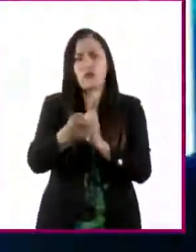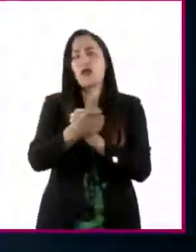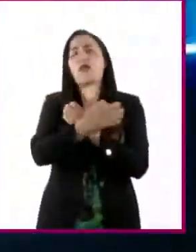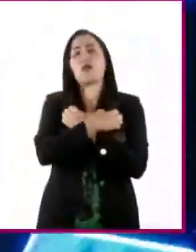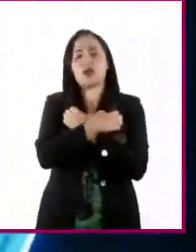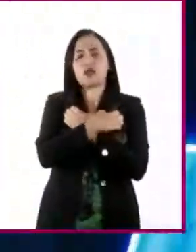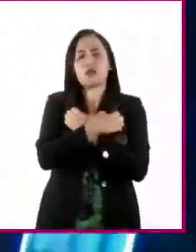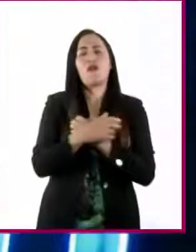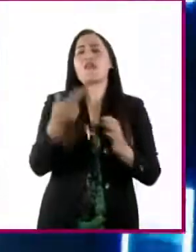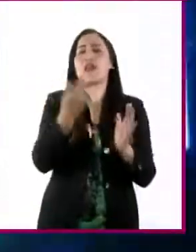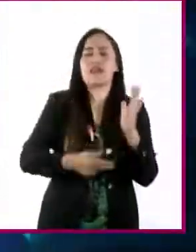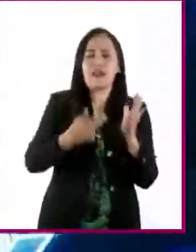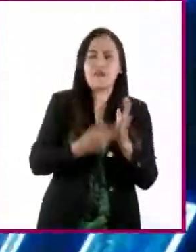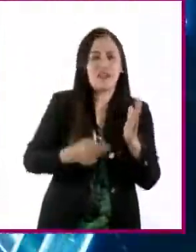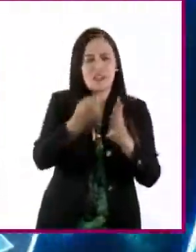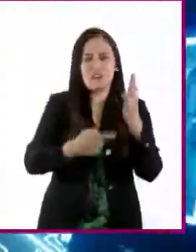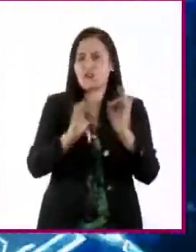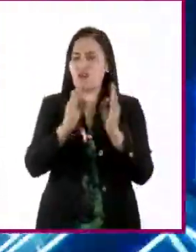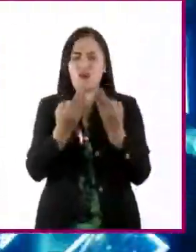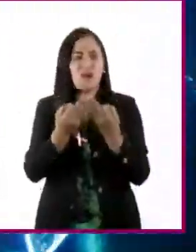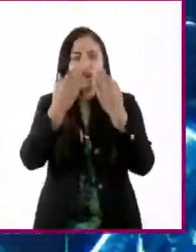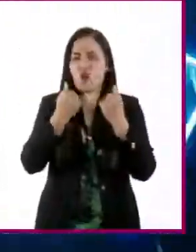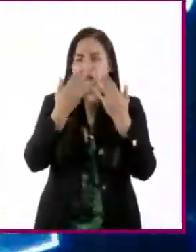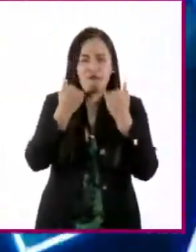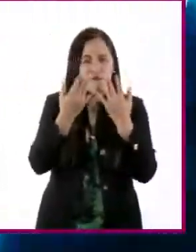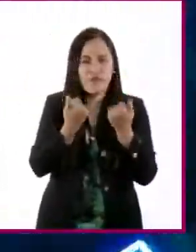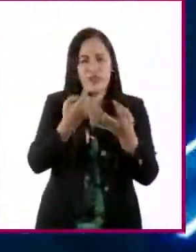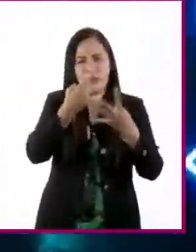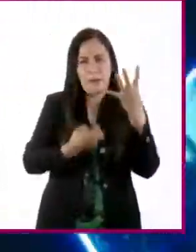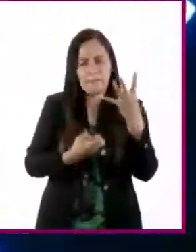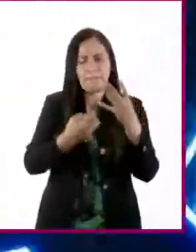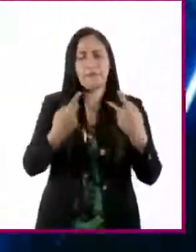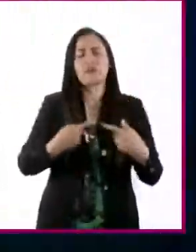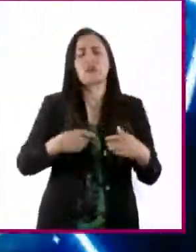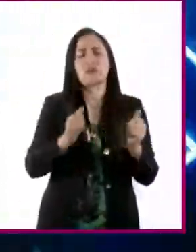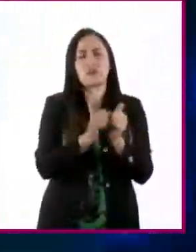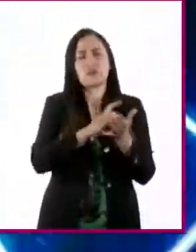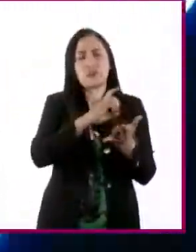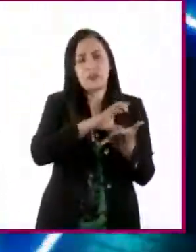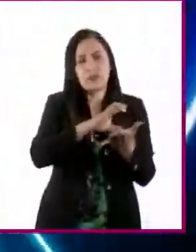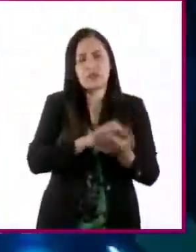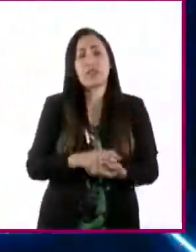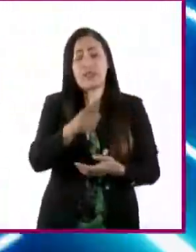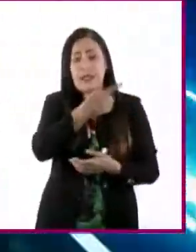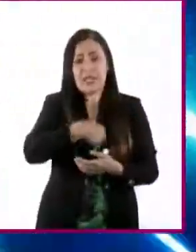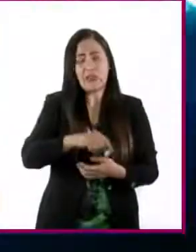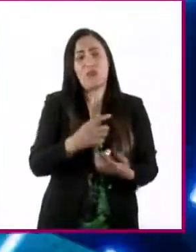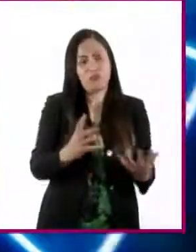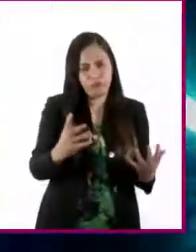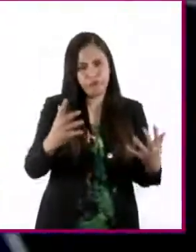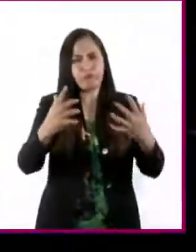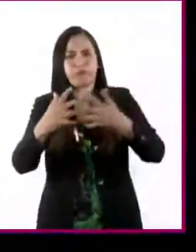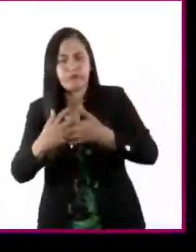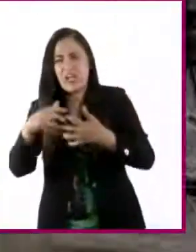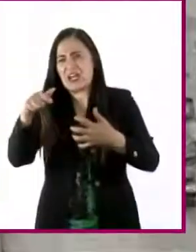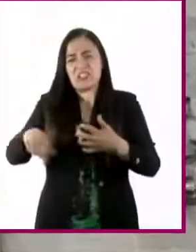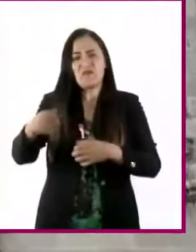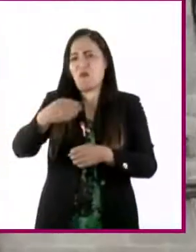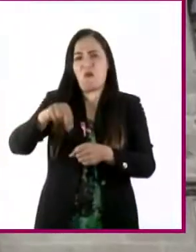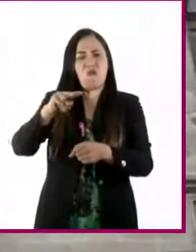acercado opciones educativas que responden a sus necesidades de aprendizaje, prolongando sus periodos de atención. Las personas con